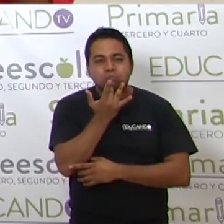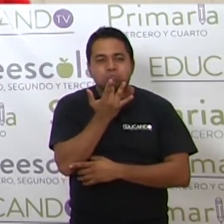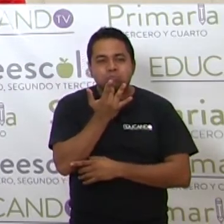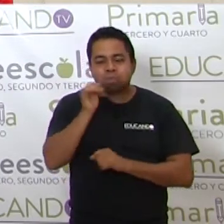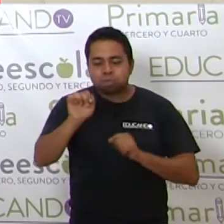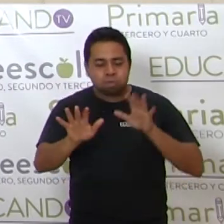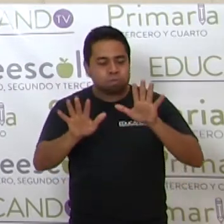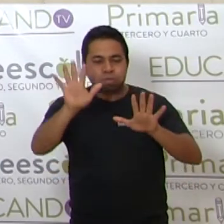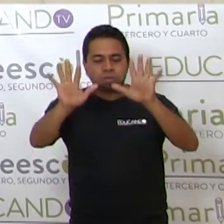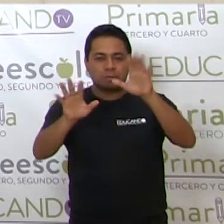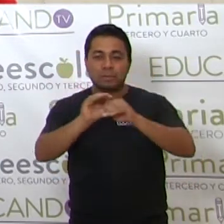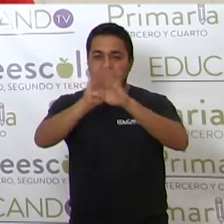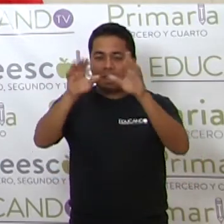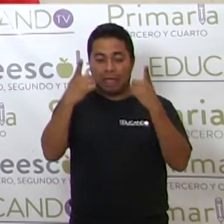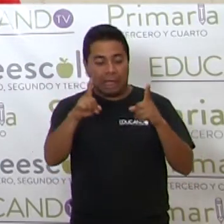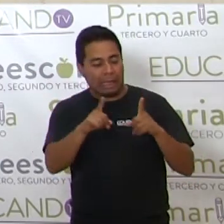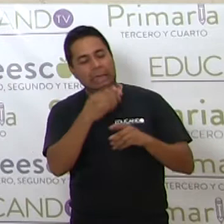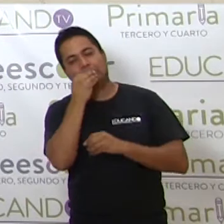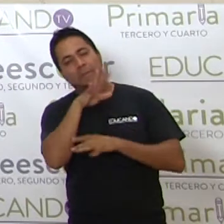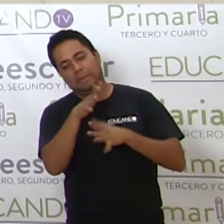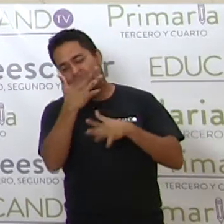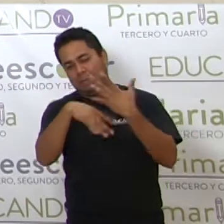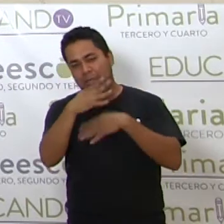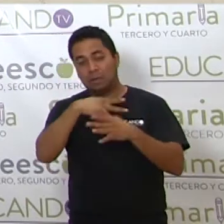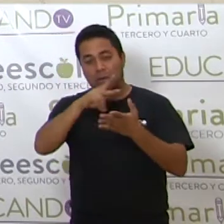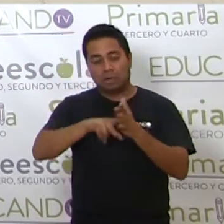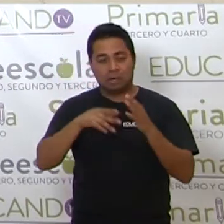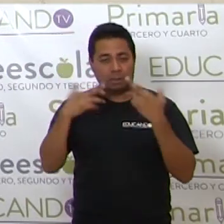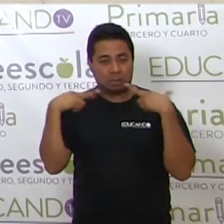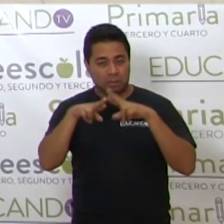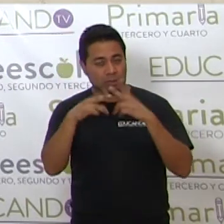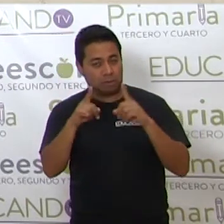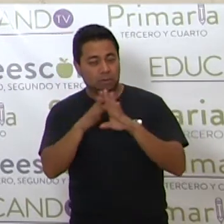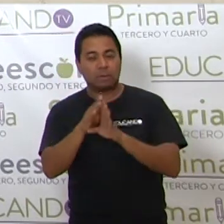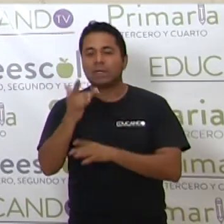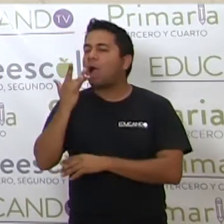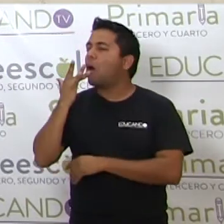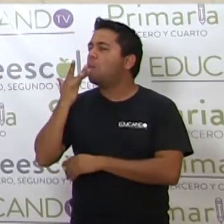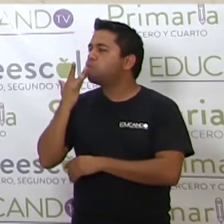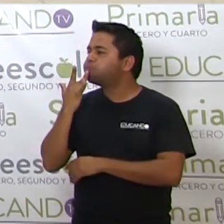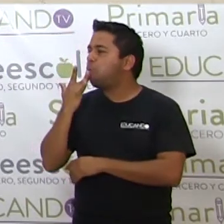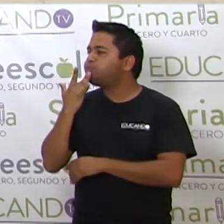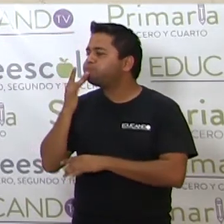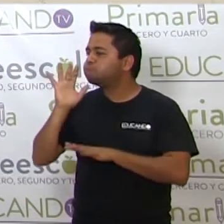muy bien claro que al maestro david le sale muy bonito lo puedes repetir maestro por favor